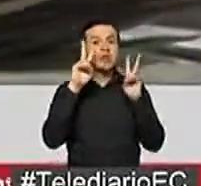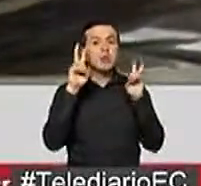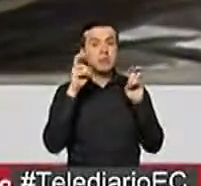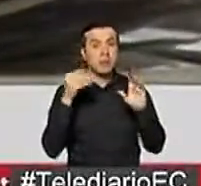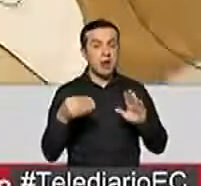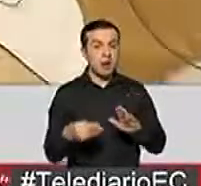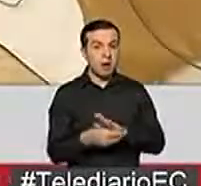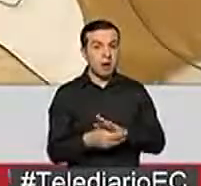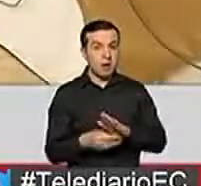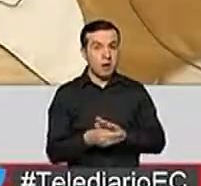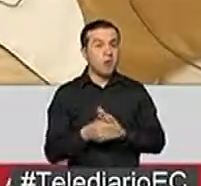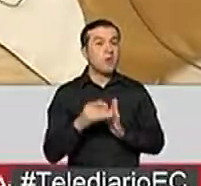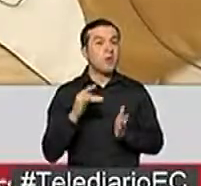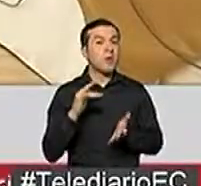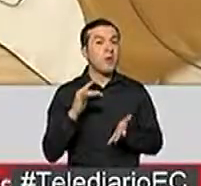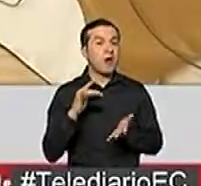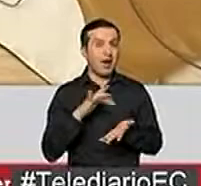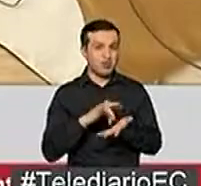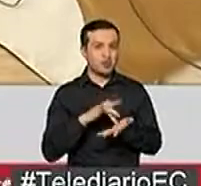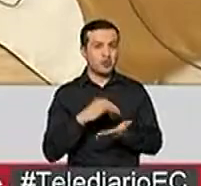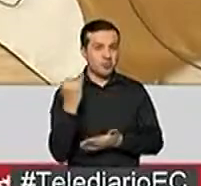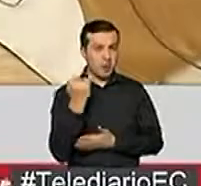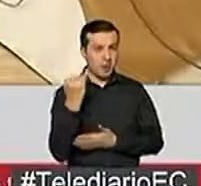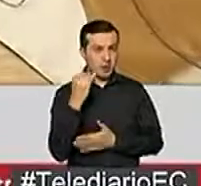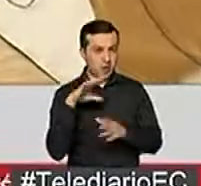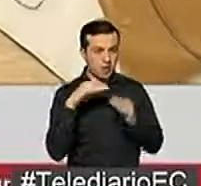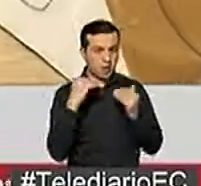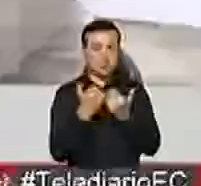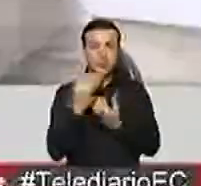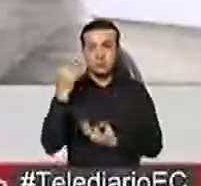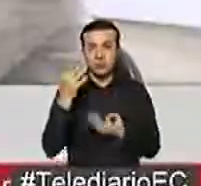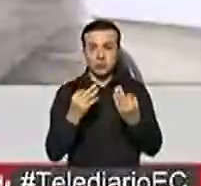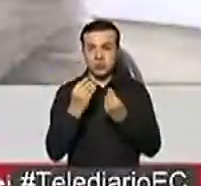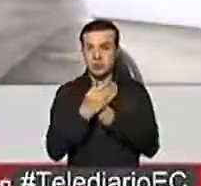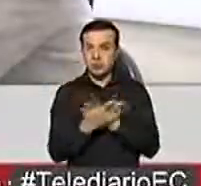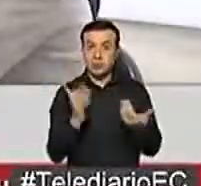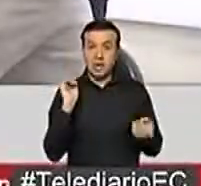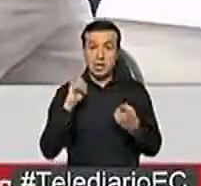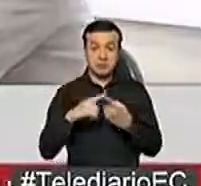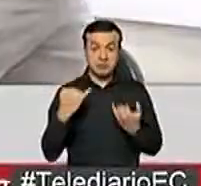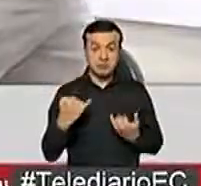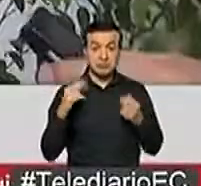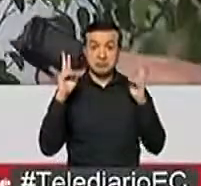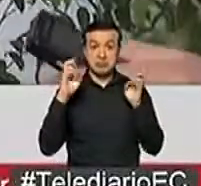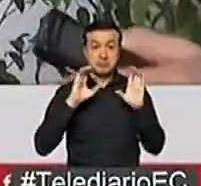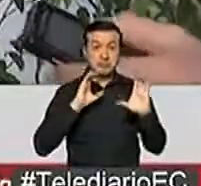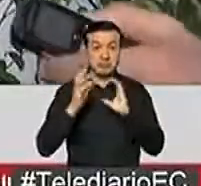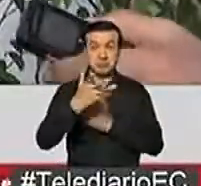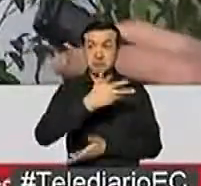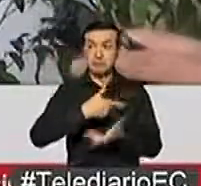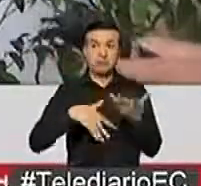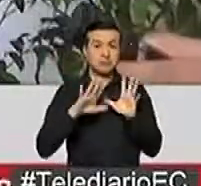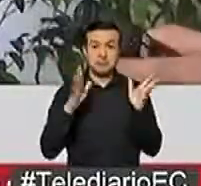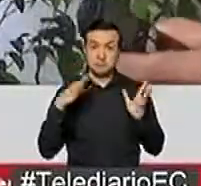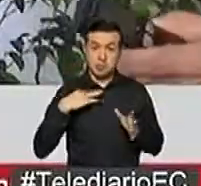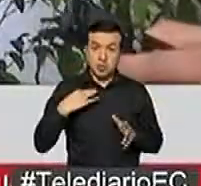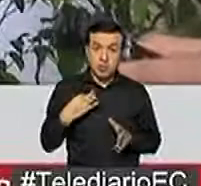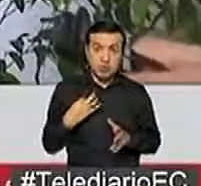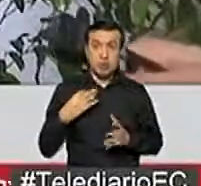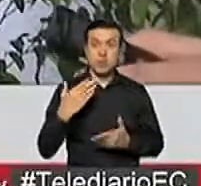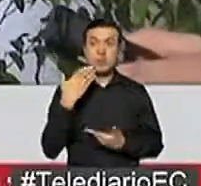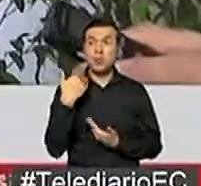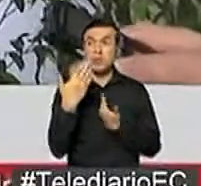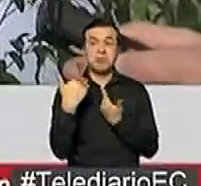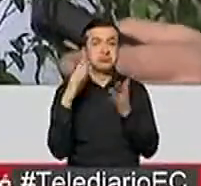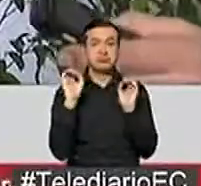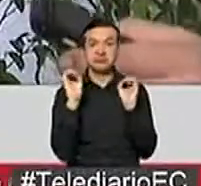Arroz Verde. Sin embargo, desde mayo que se conformó la Comisión de Justicia, no se ha analizado el tema. No ha existido la voluntad política para apresurar estos